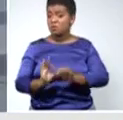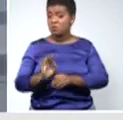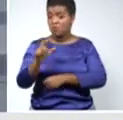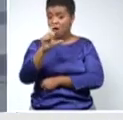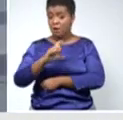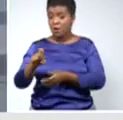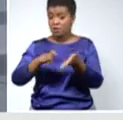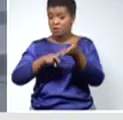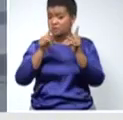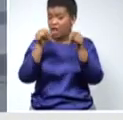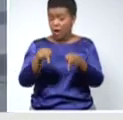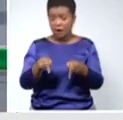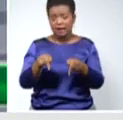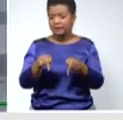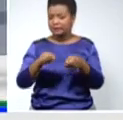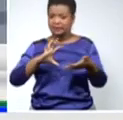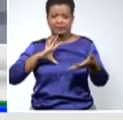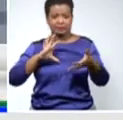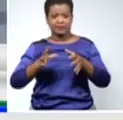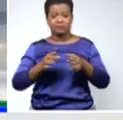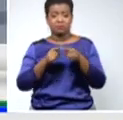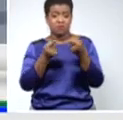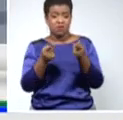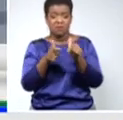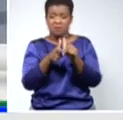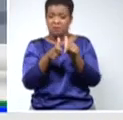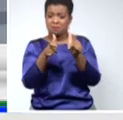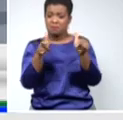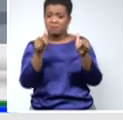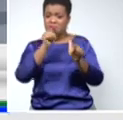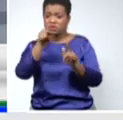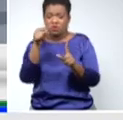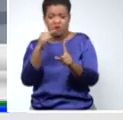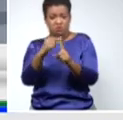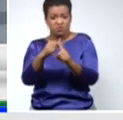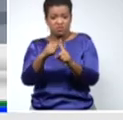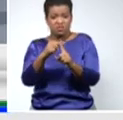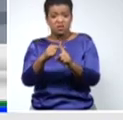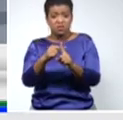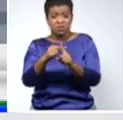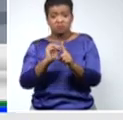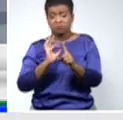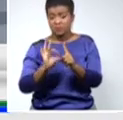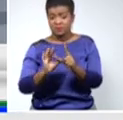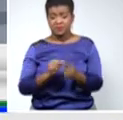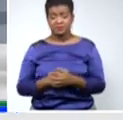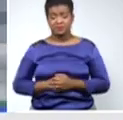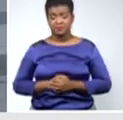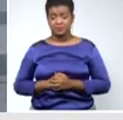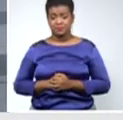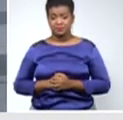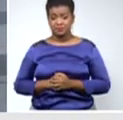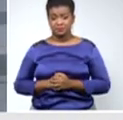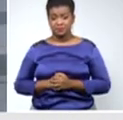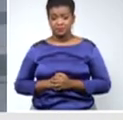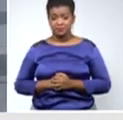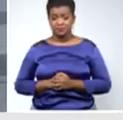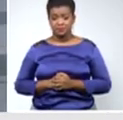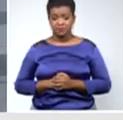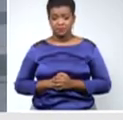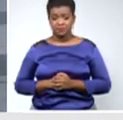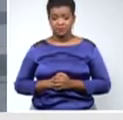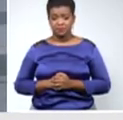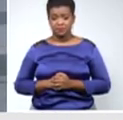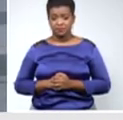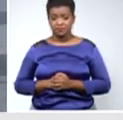ahora mismo es muy compleja tras el incremento de casos de manera exponencial de positivos a la COVID-19. La